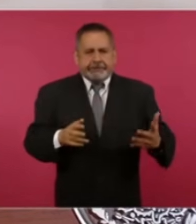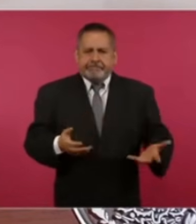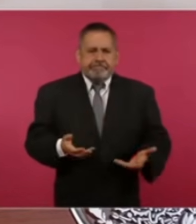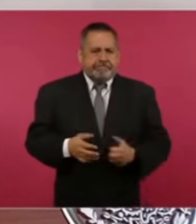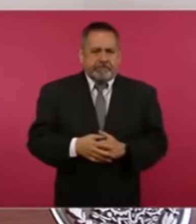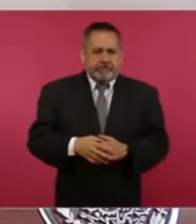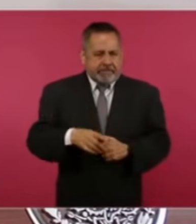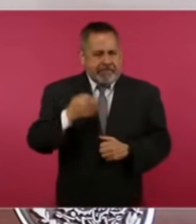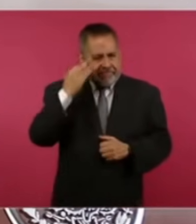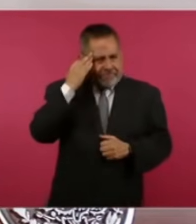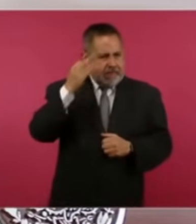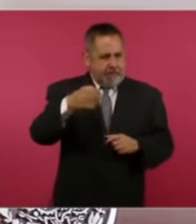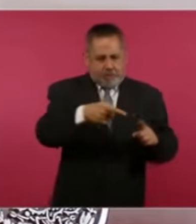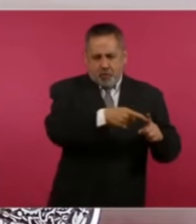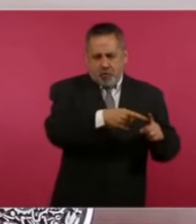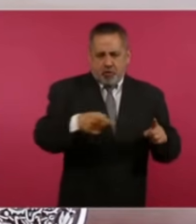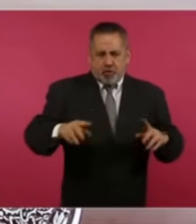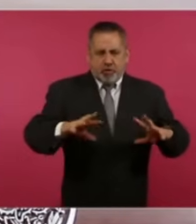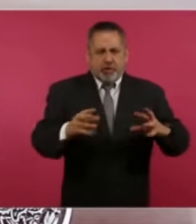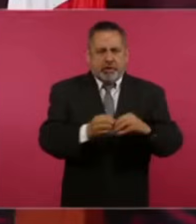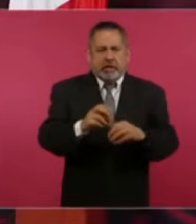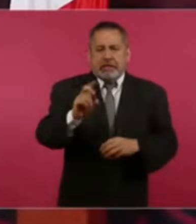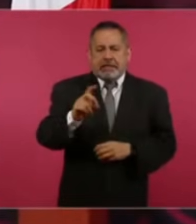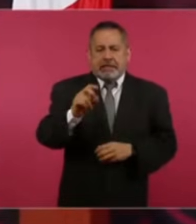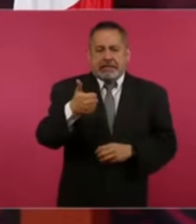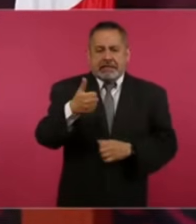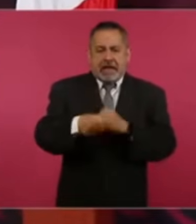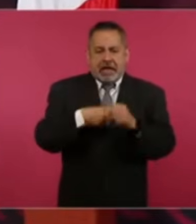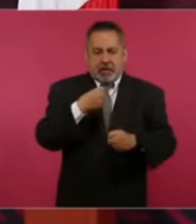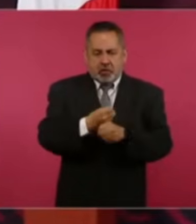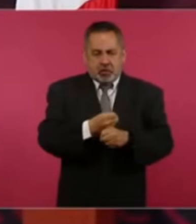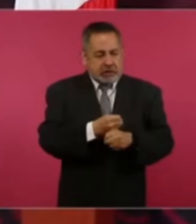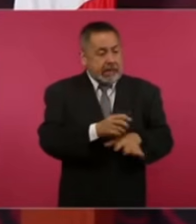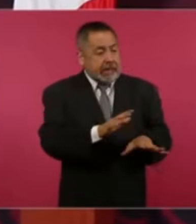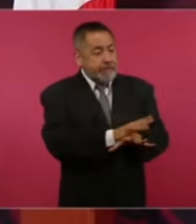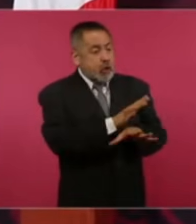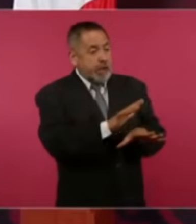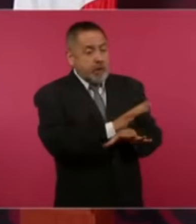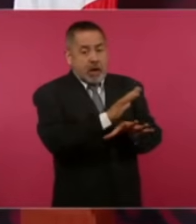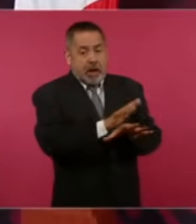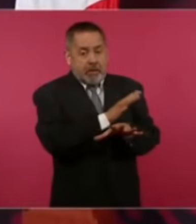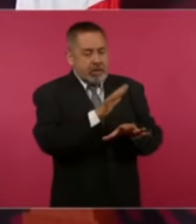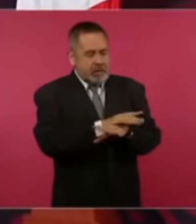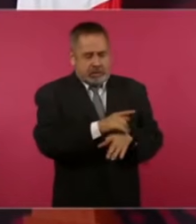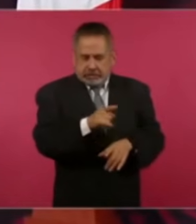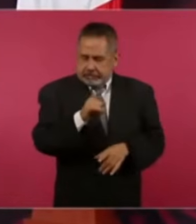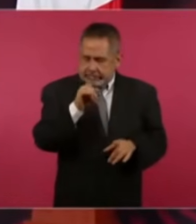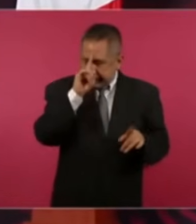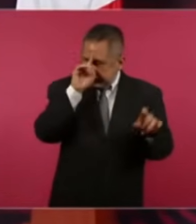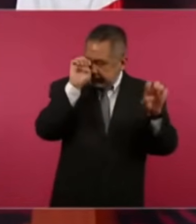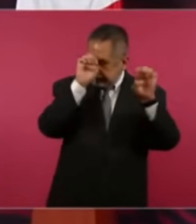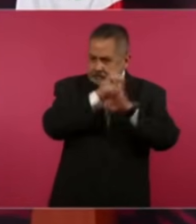en esos 36 años, en ese periodo aciago